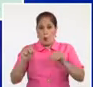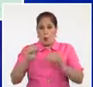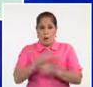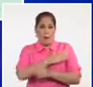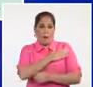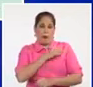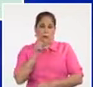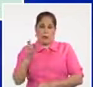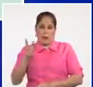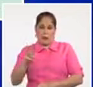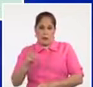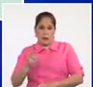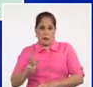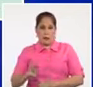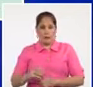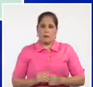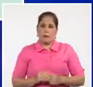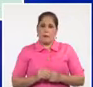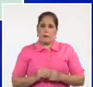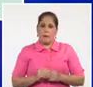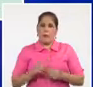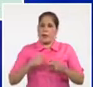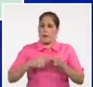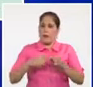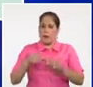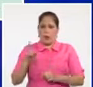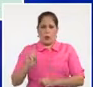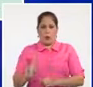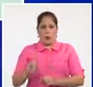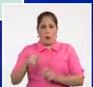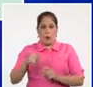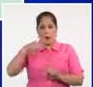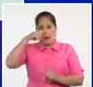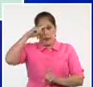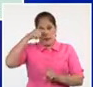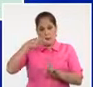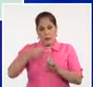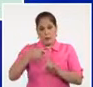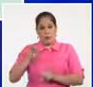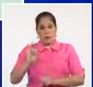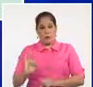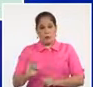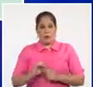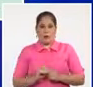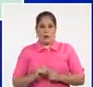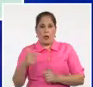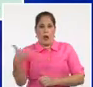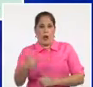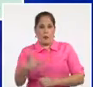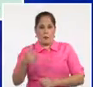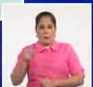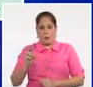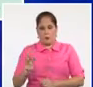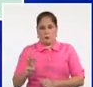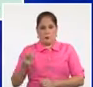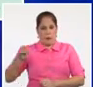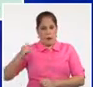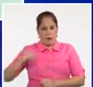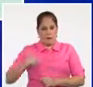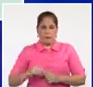cada uno, Quibicán 9, Santa Cruz del Norte 7, y Jaruco 3 en el día de